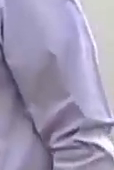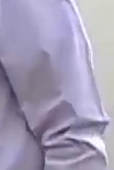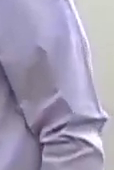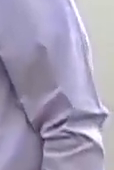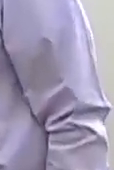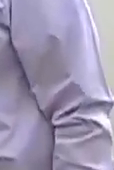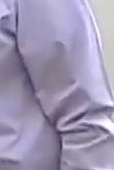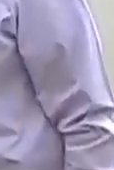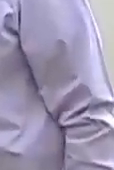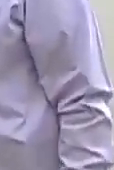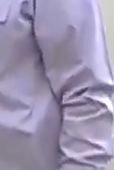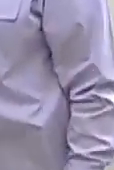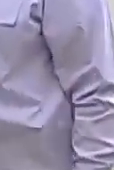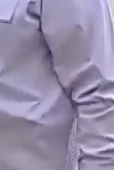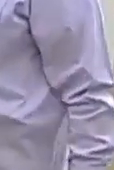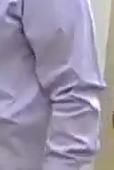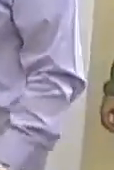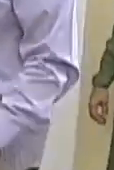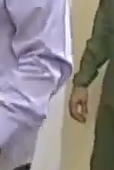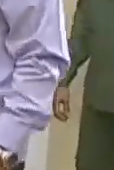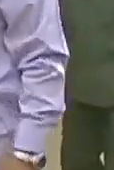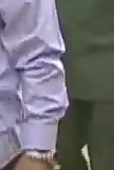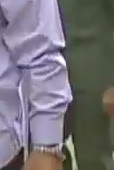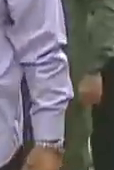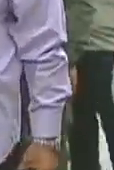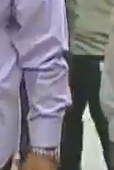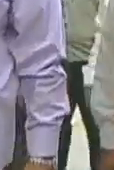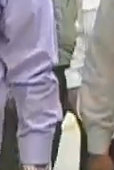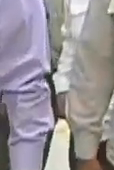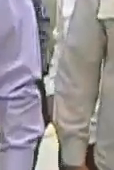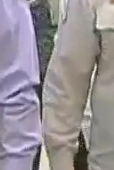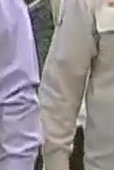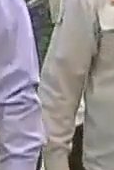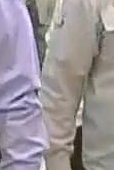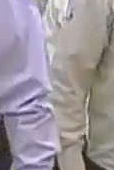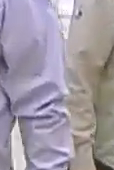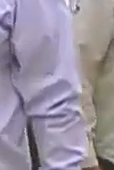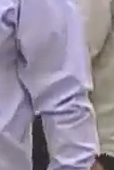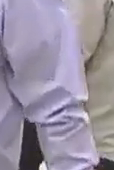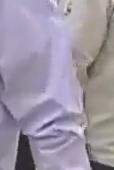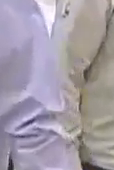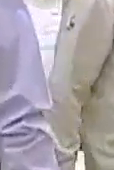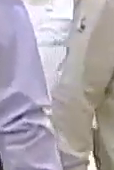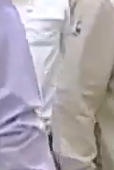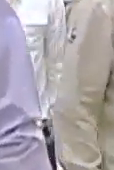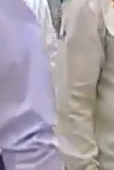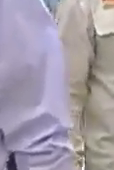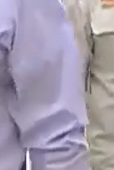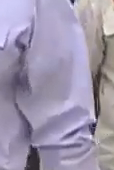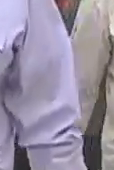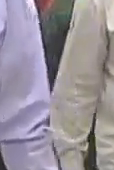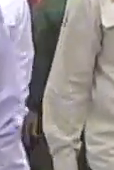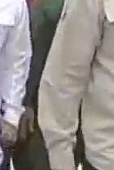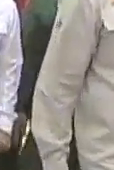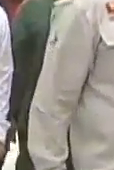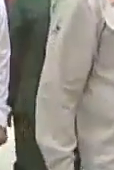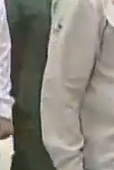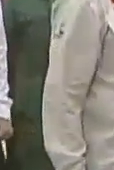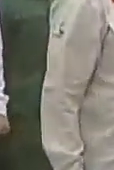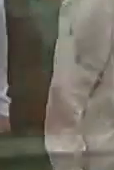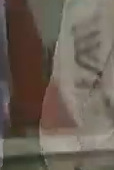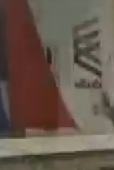este urbanismo, en breves minutos, el presidente Nicolás Maduro Moros entregará alrededor